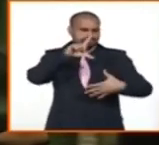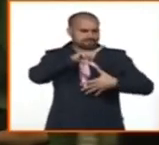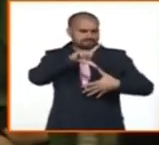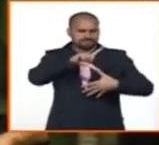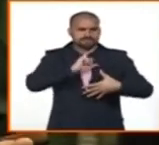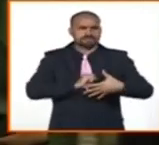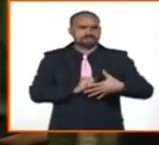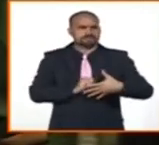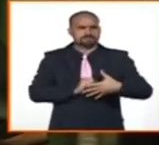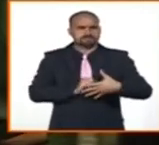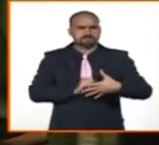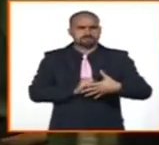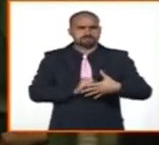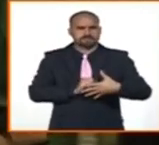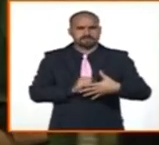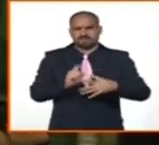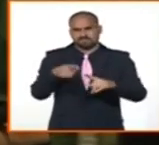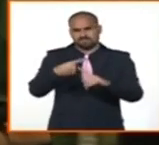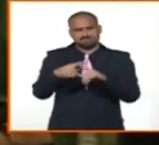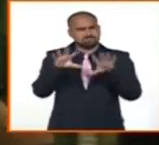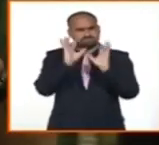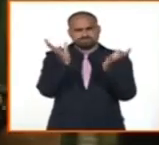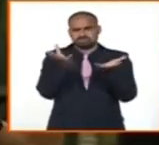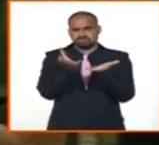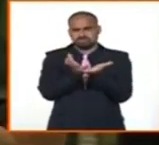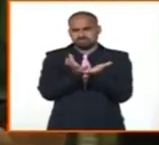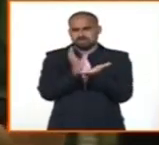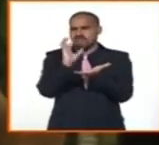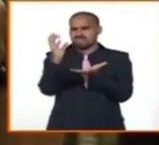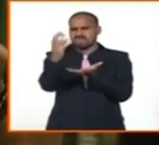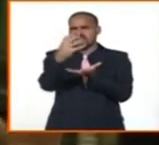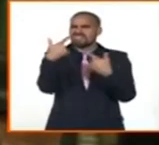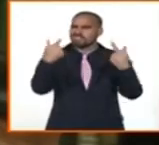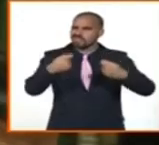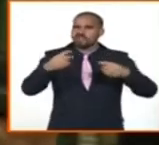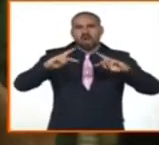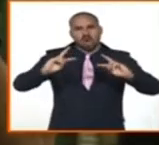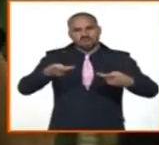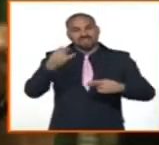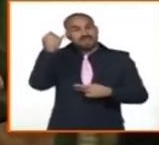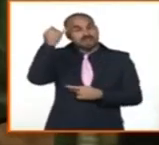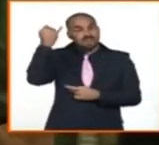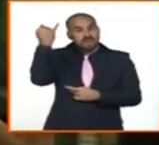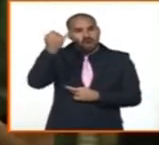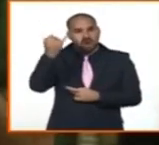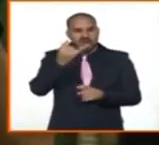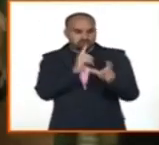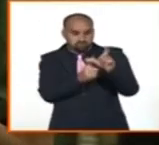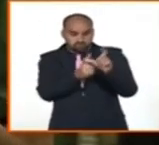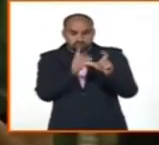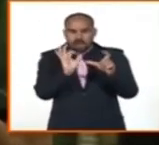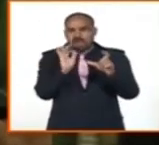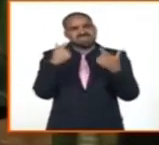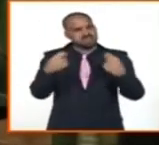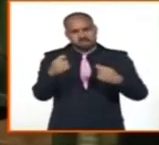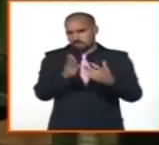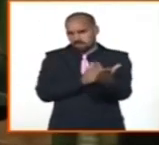en todas partes del mundo, tenemos que volver a poner la ideología y nuestros esfuerzos al